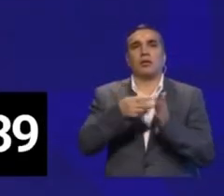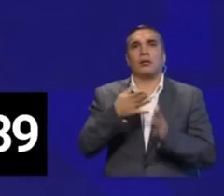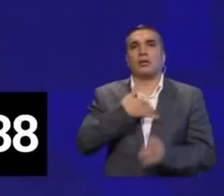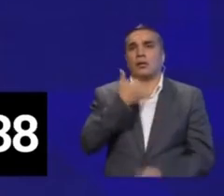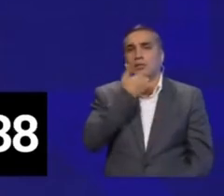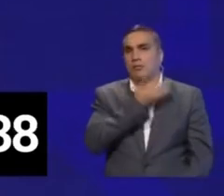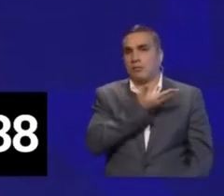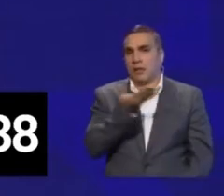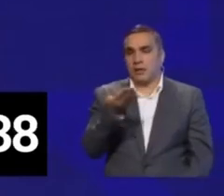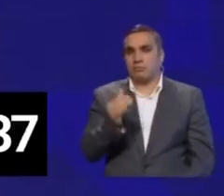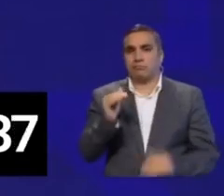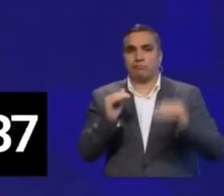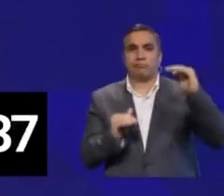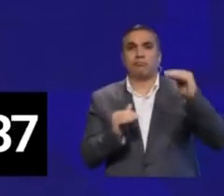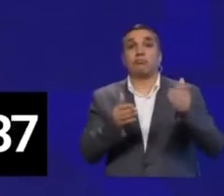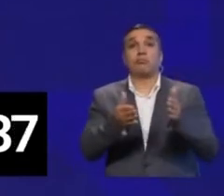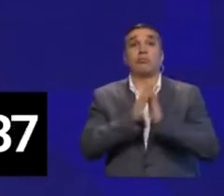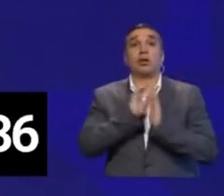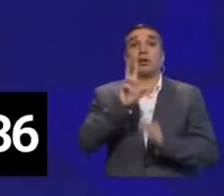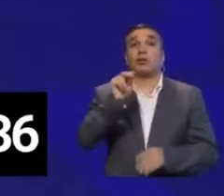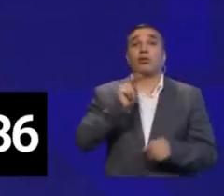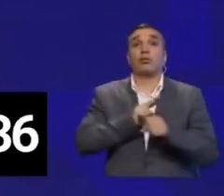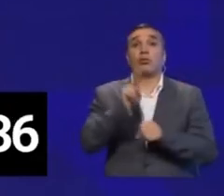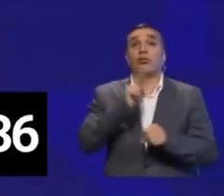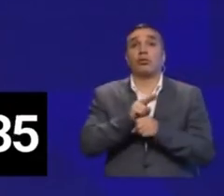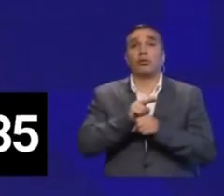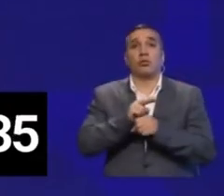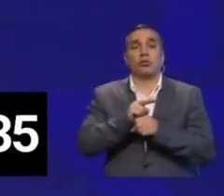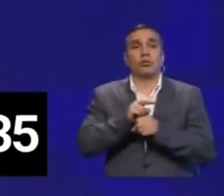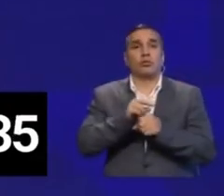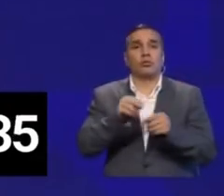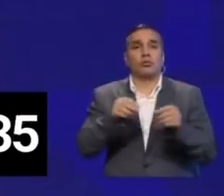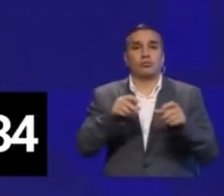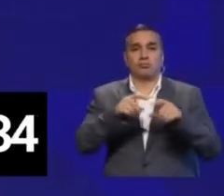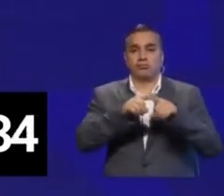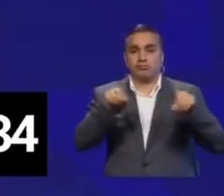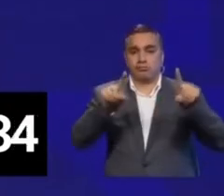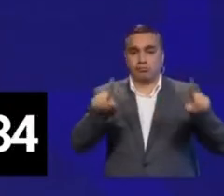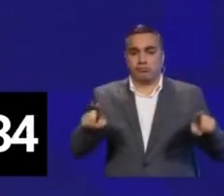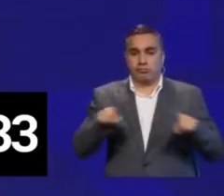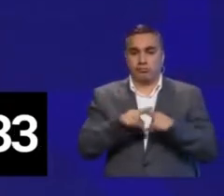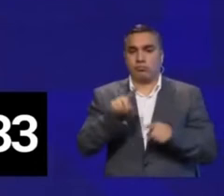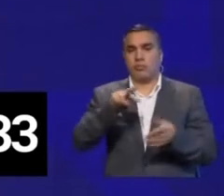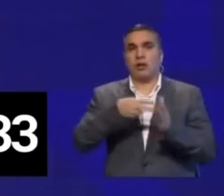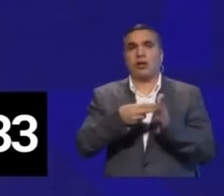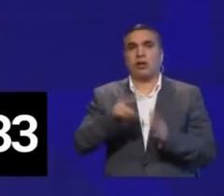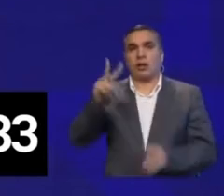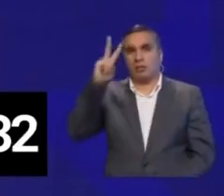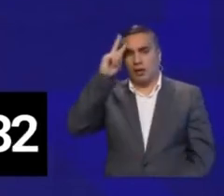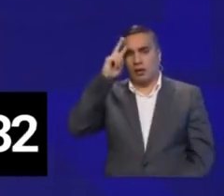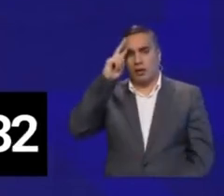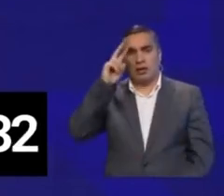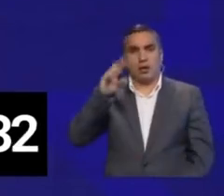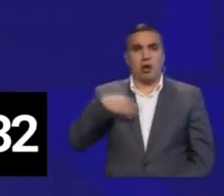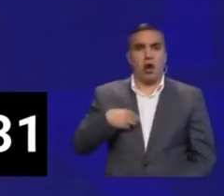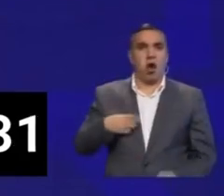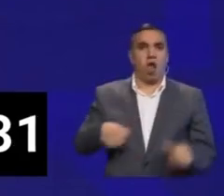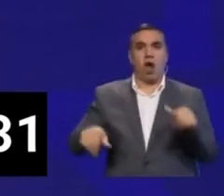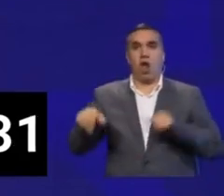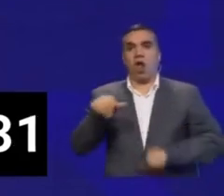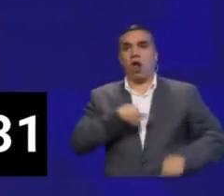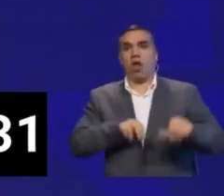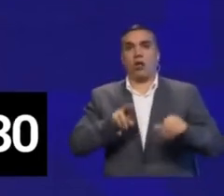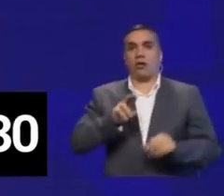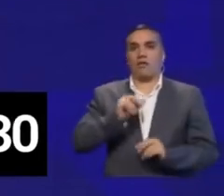una petición expresa de no utilizar láminas y yo creo que esa cosa de la viveza, del sentido de pasarse